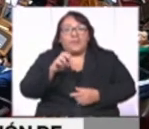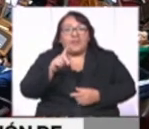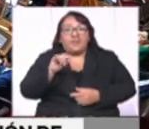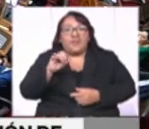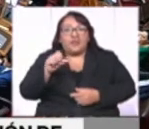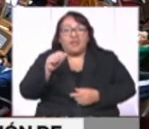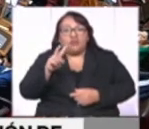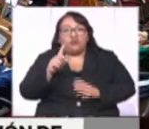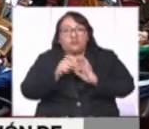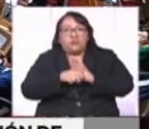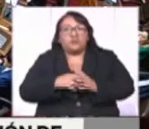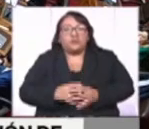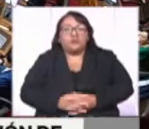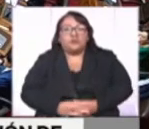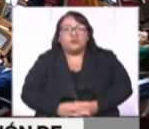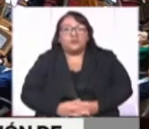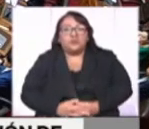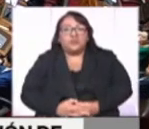2 minutos.